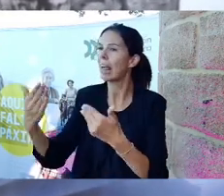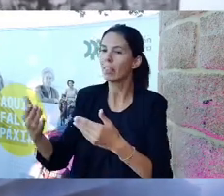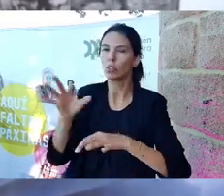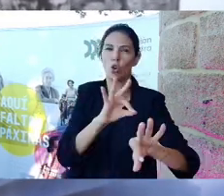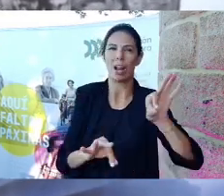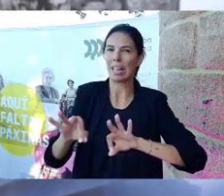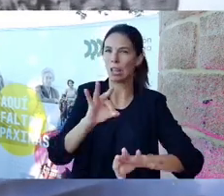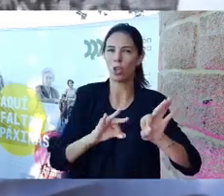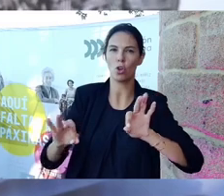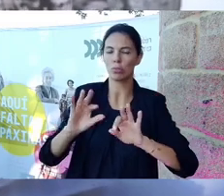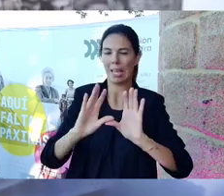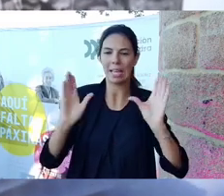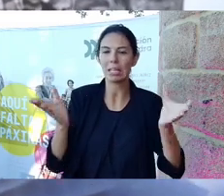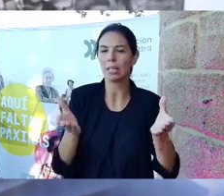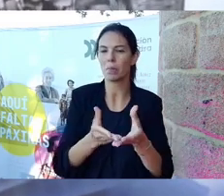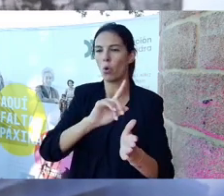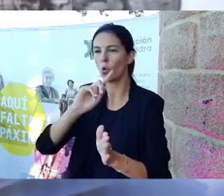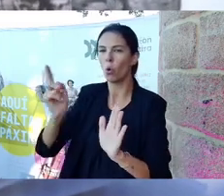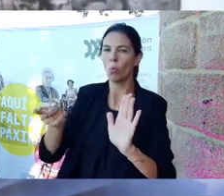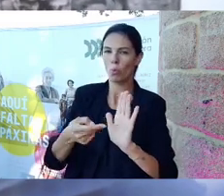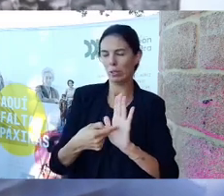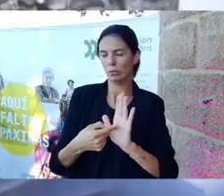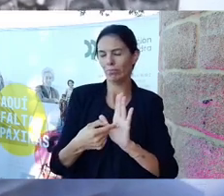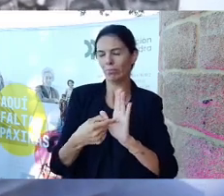a organización e a todo o equipo